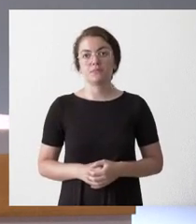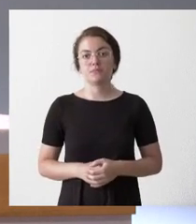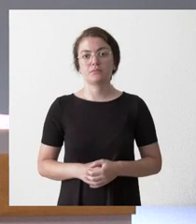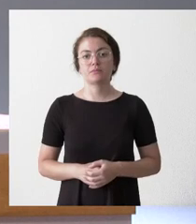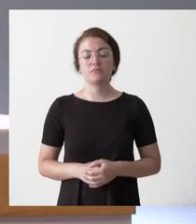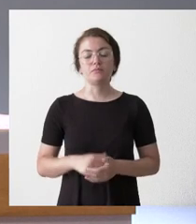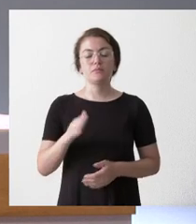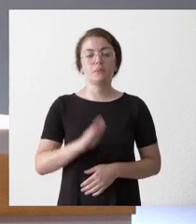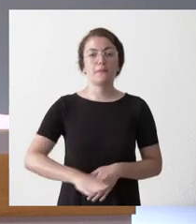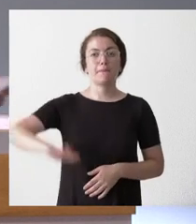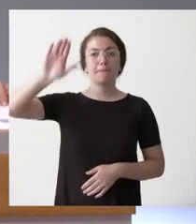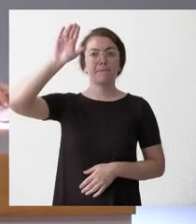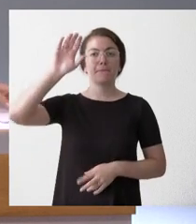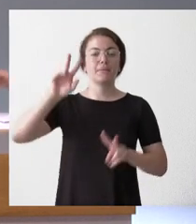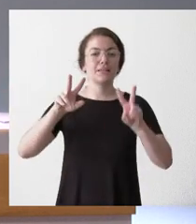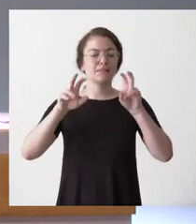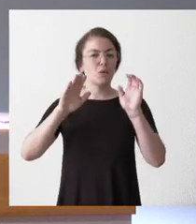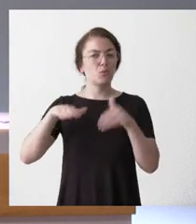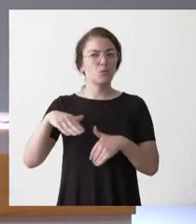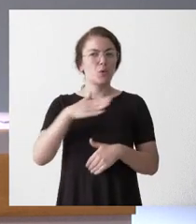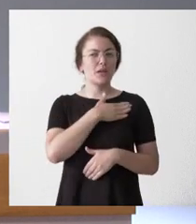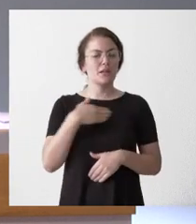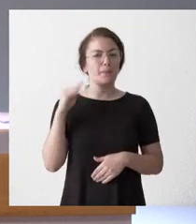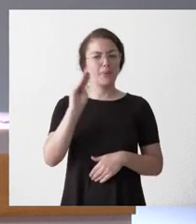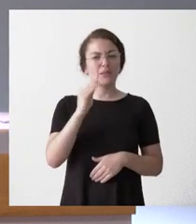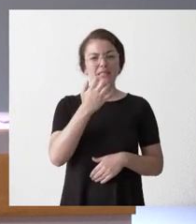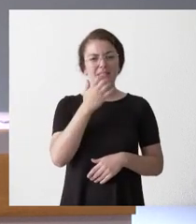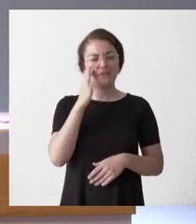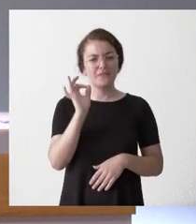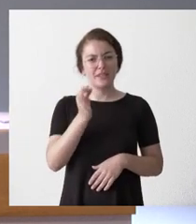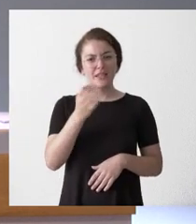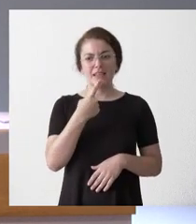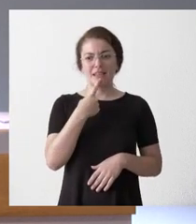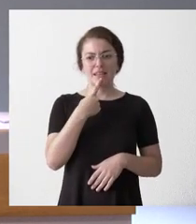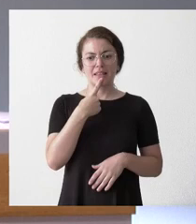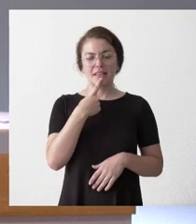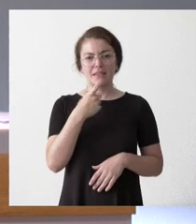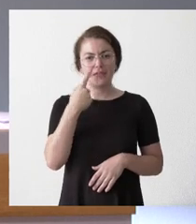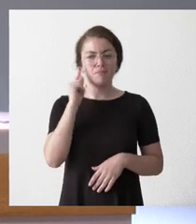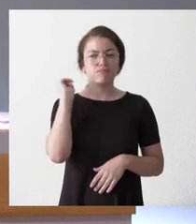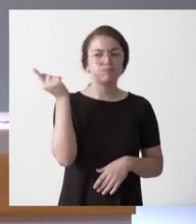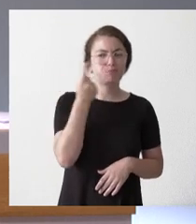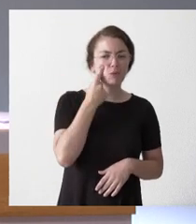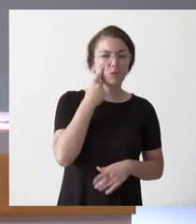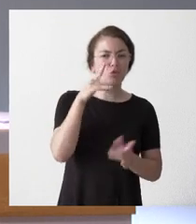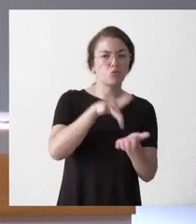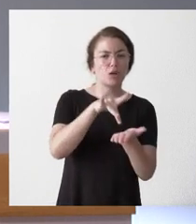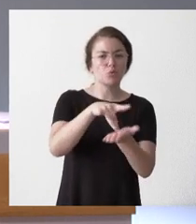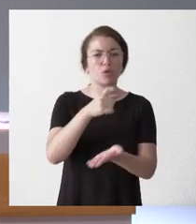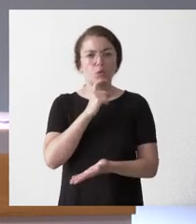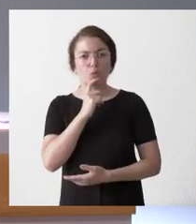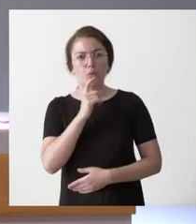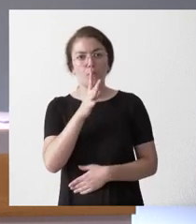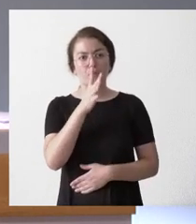Sobre este último asunto, quería preguntarle si es cierto que es difícil identificar estos casos. Está tipificado muy